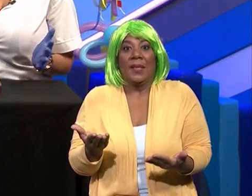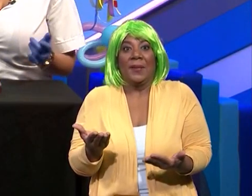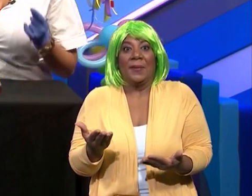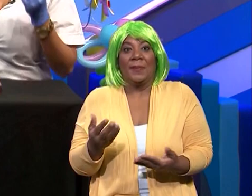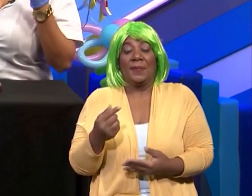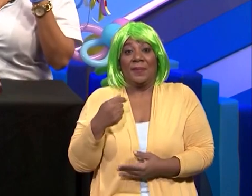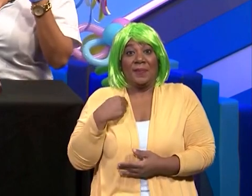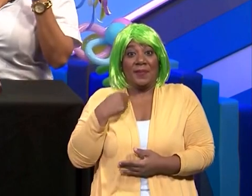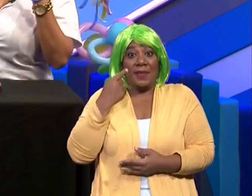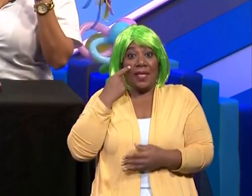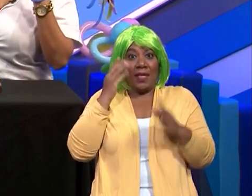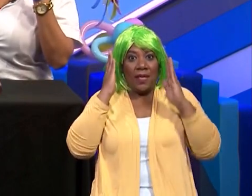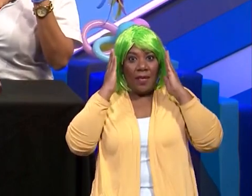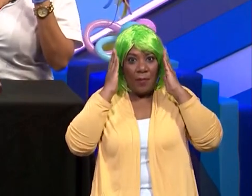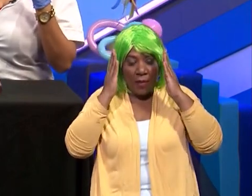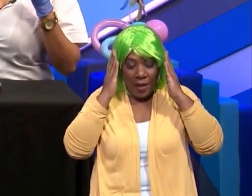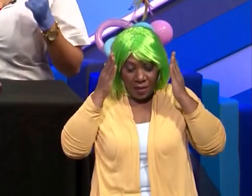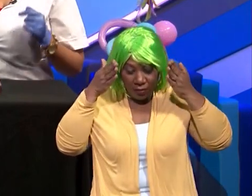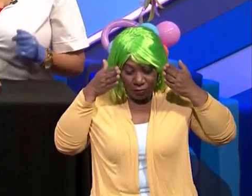los científicos, ¿qué hacemos?